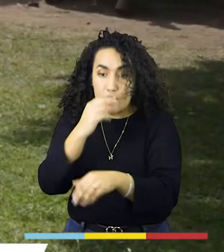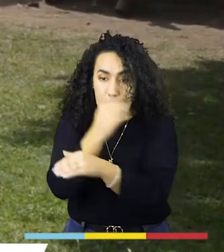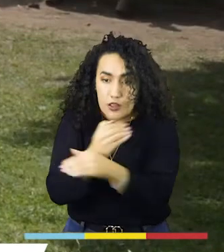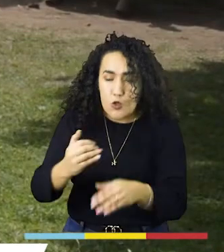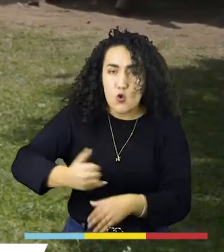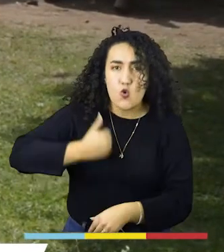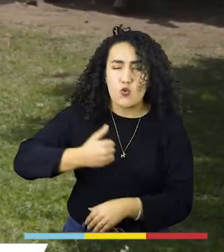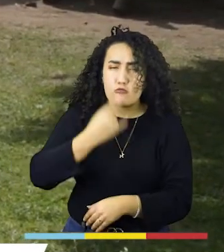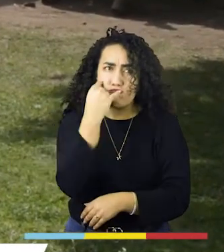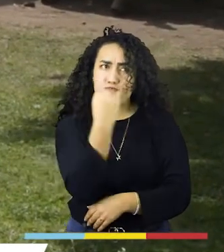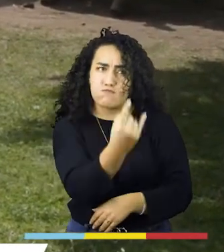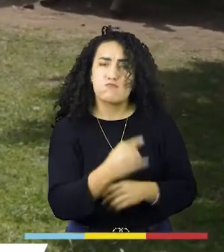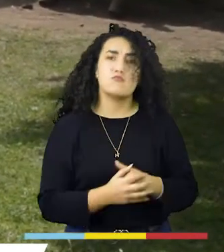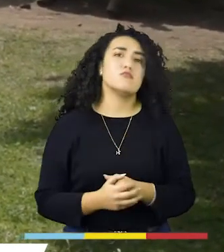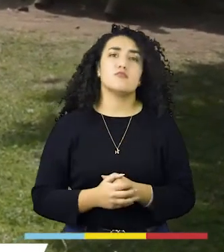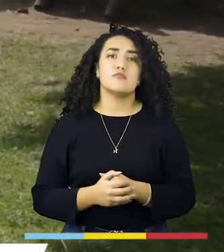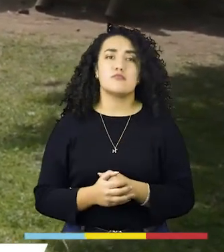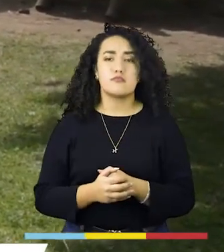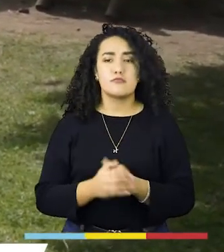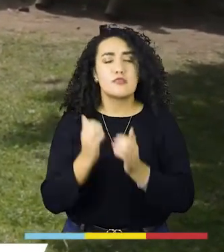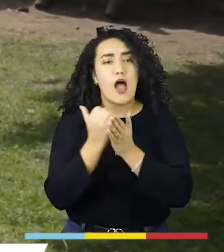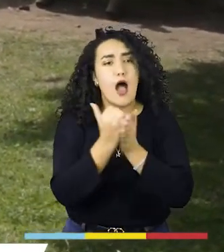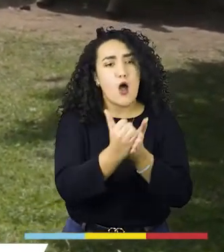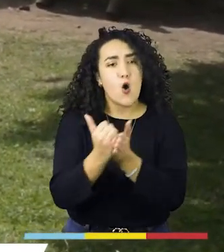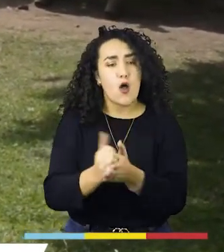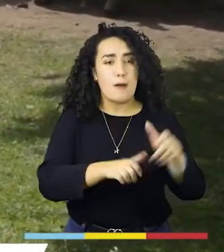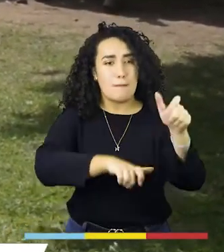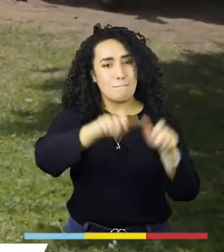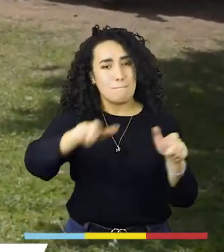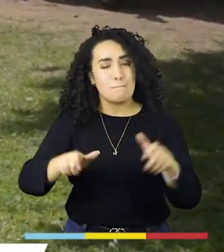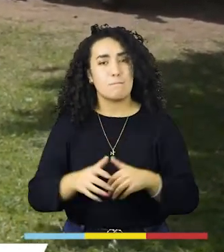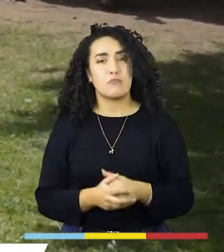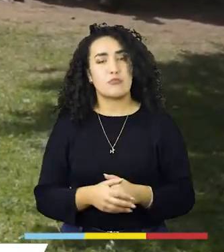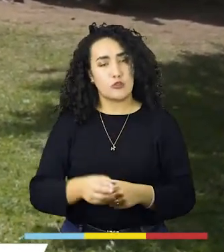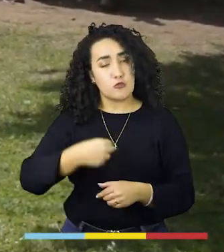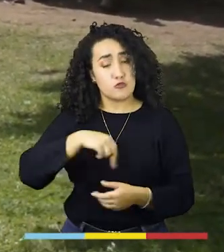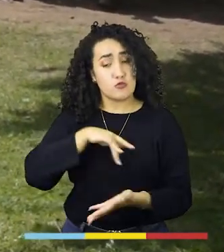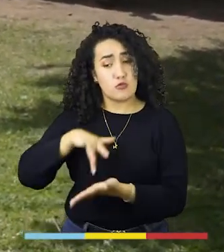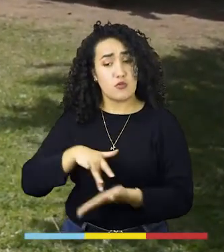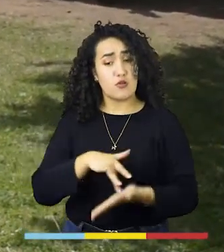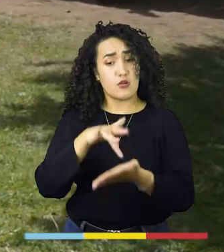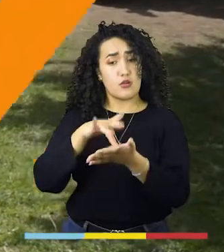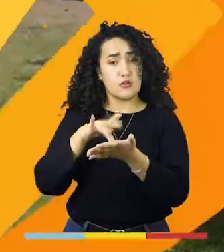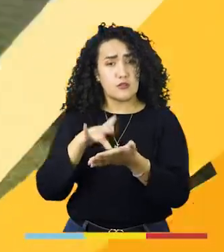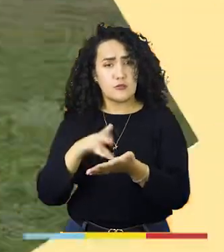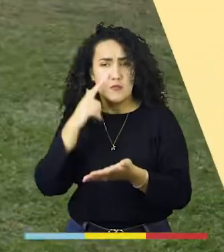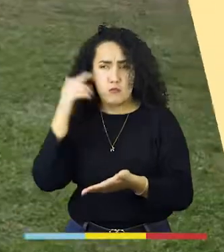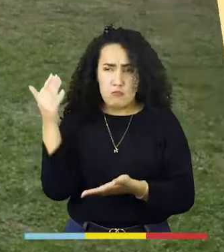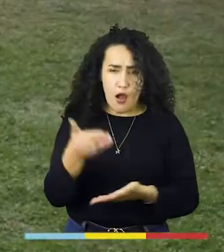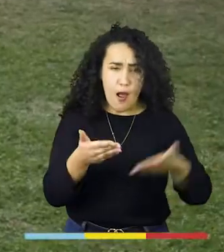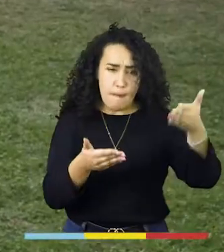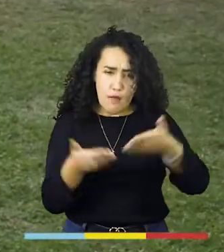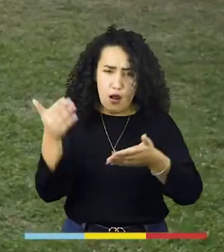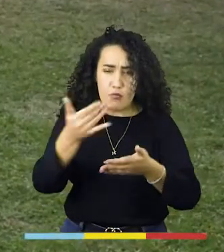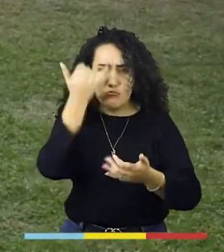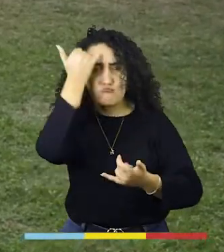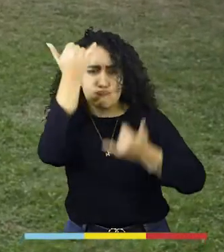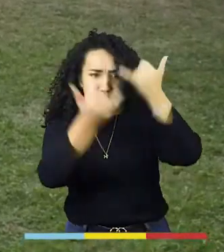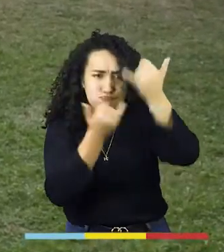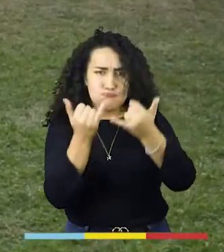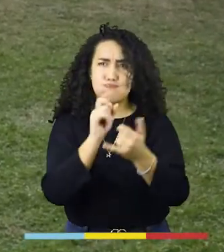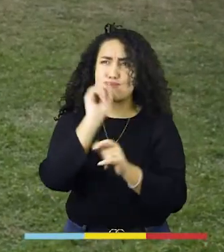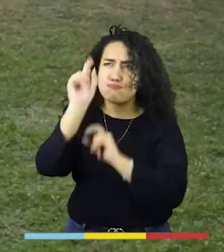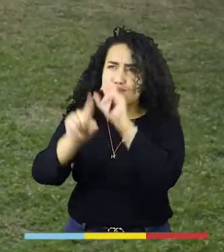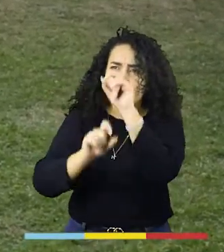interés, sobre todo en niños, niñas, adolescentes y jóvenes, en ayudar a las demás personas. Podemos participar